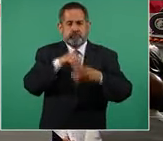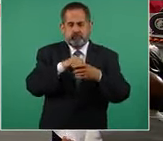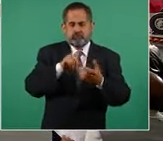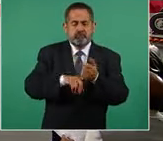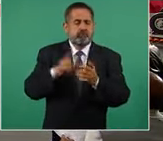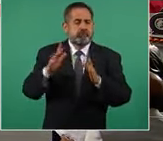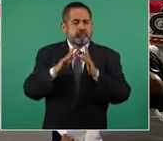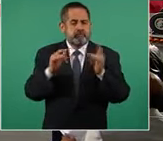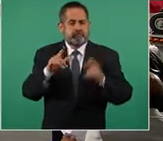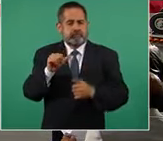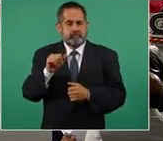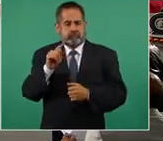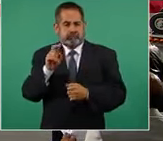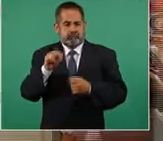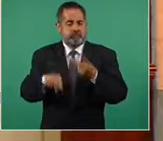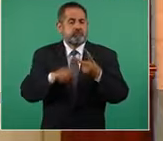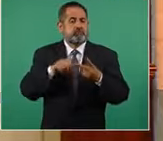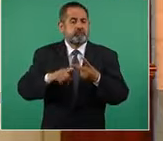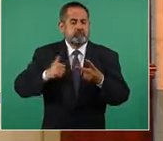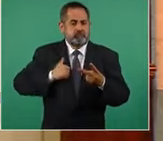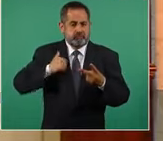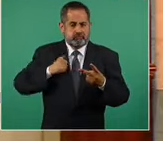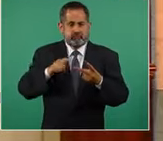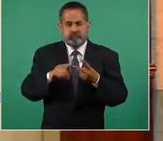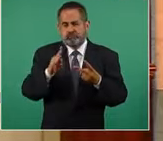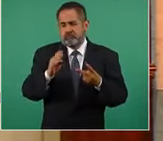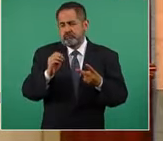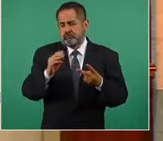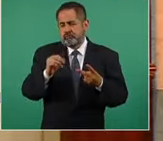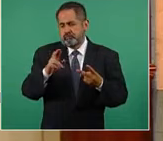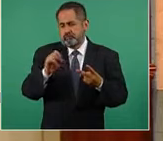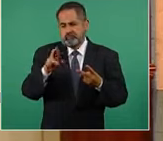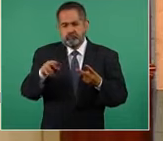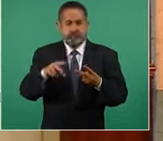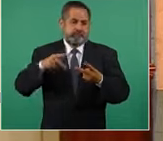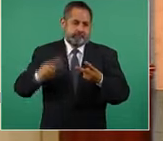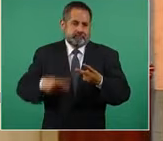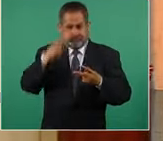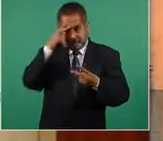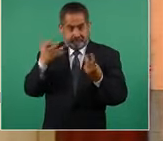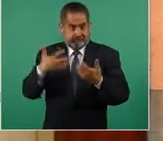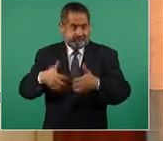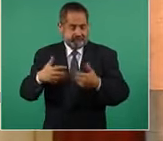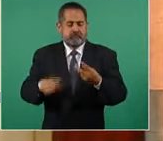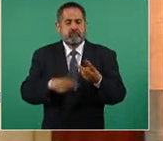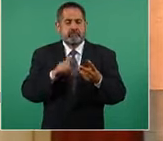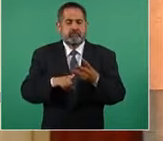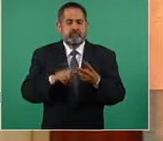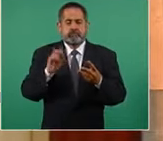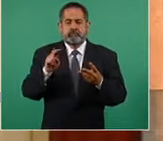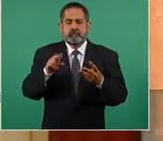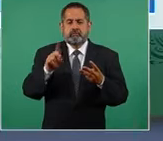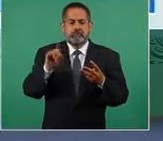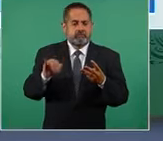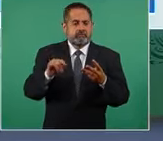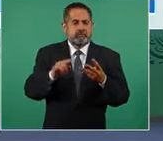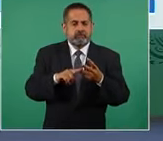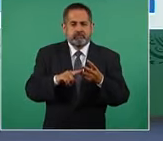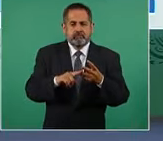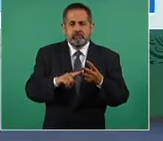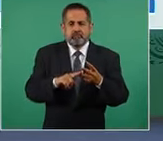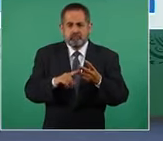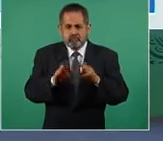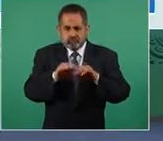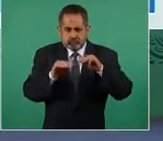francesa Alstom, la empresa canadiense Bombardier, que tiene las plantas en México, el grupo Indy, que son los que se encargan de las